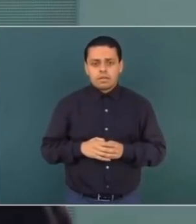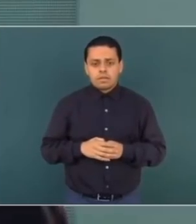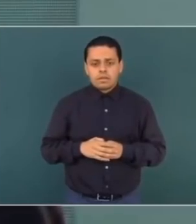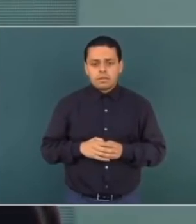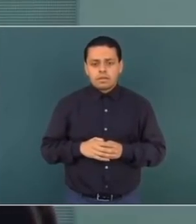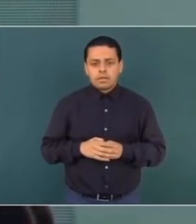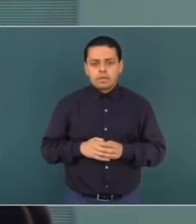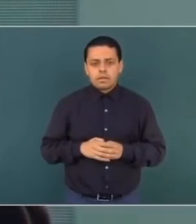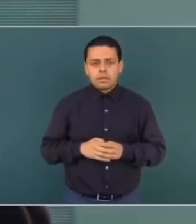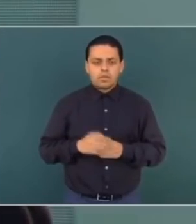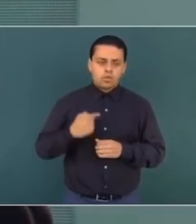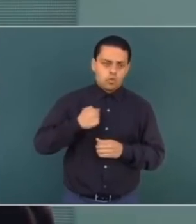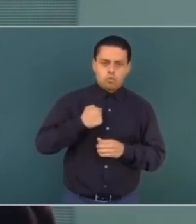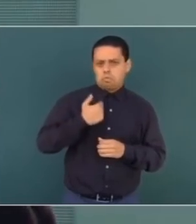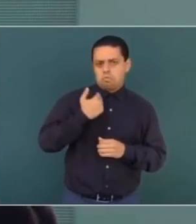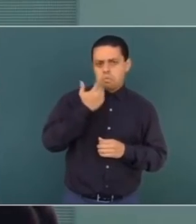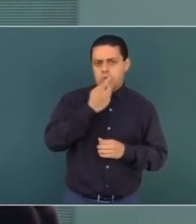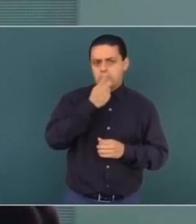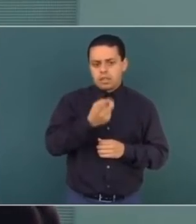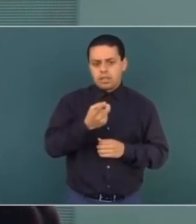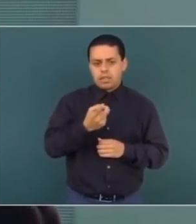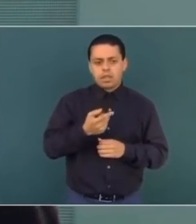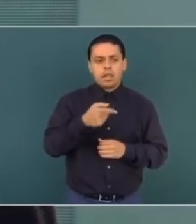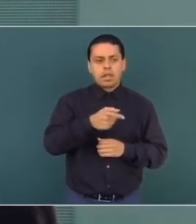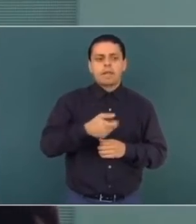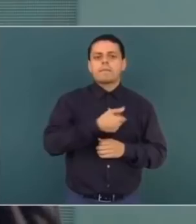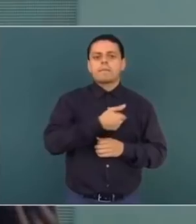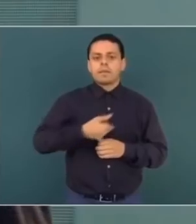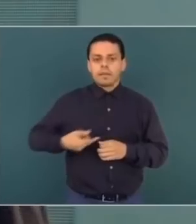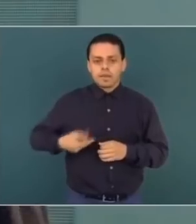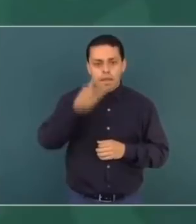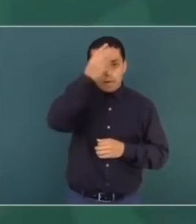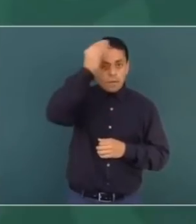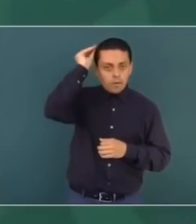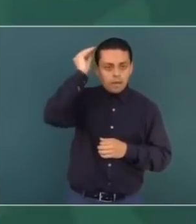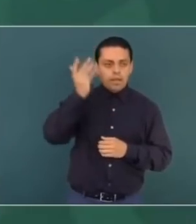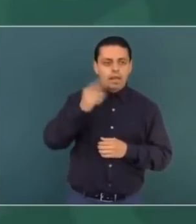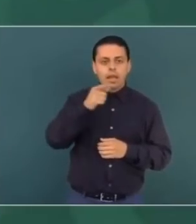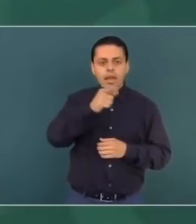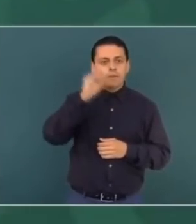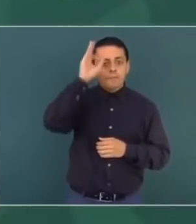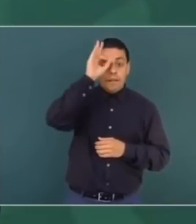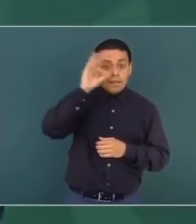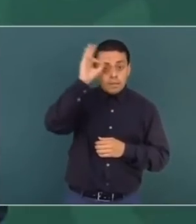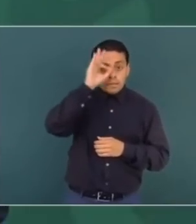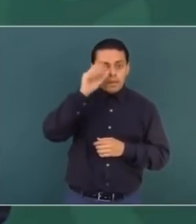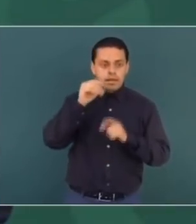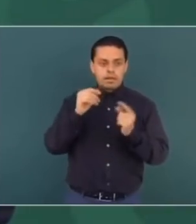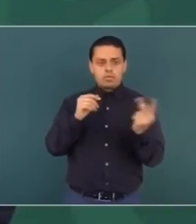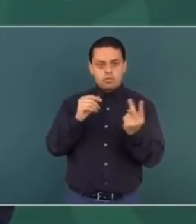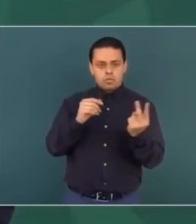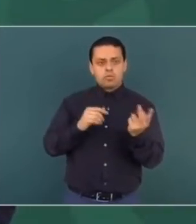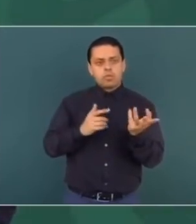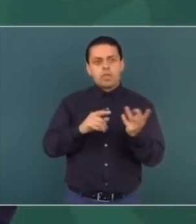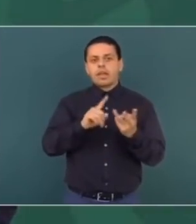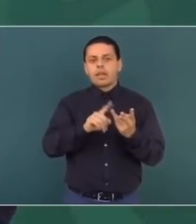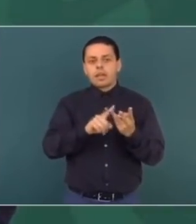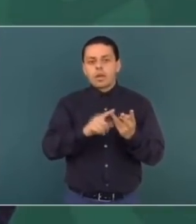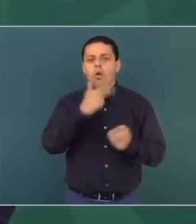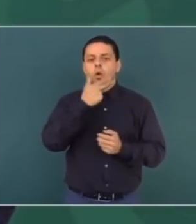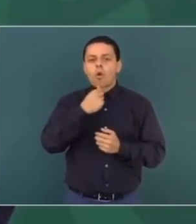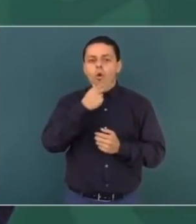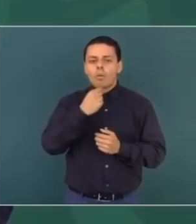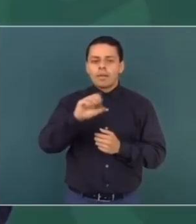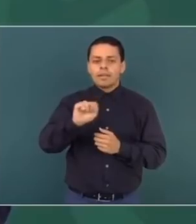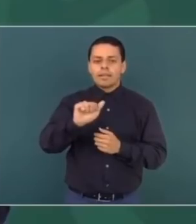me refiero al presidente Peña Nieto, al presidente Calderón, al expresidente Salinas de